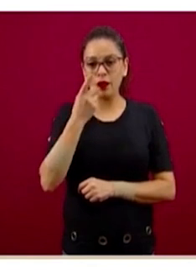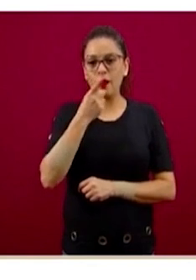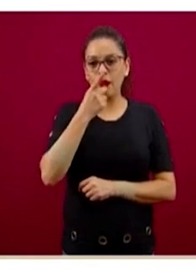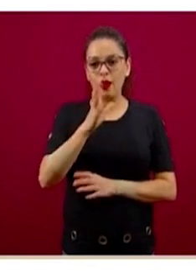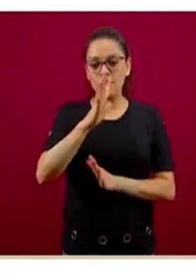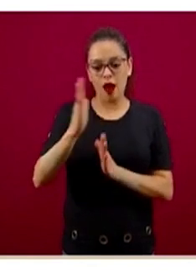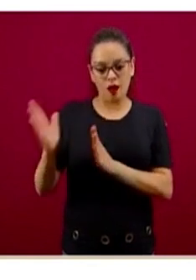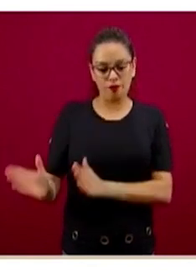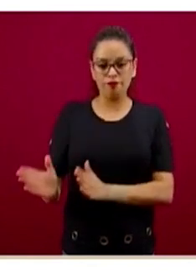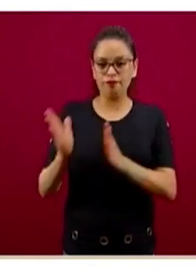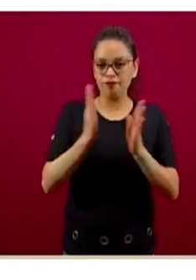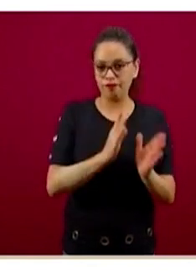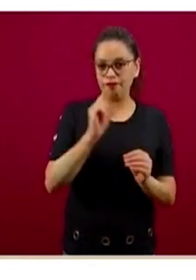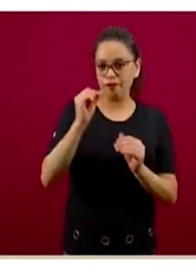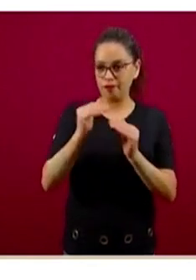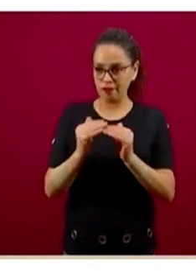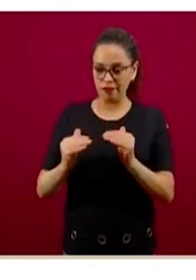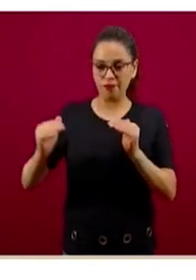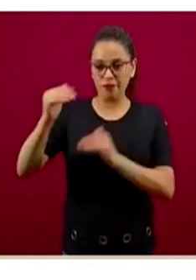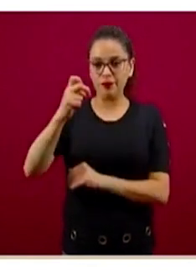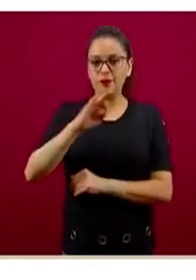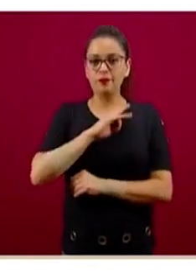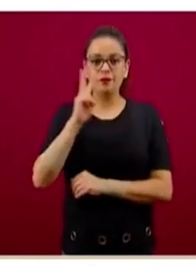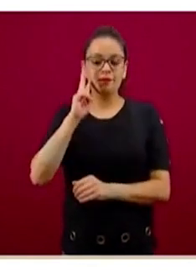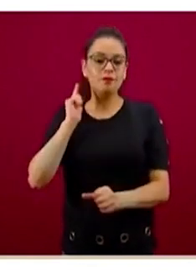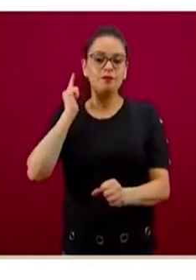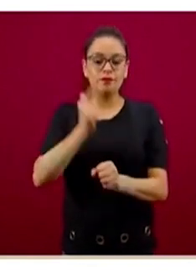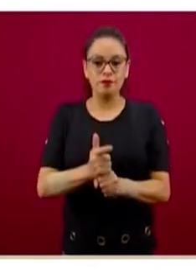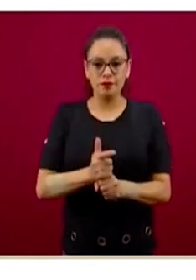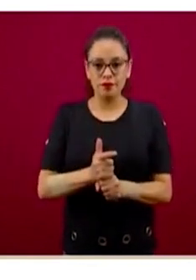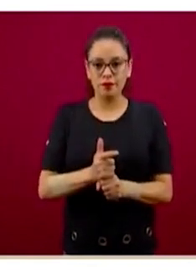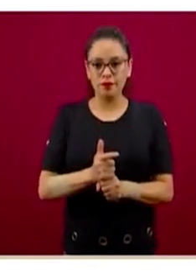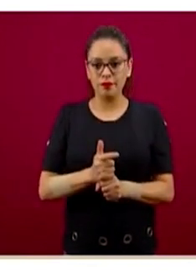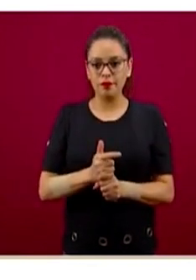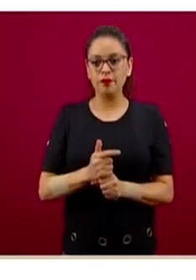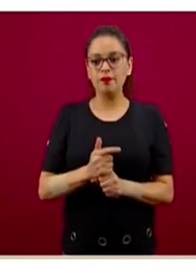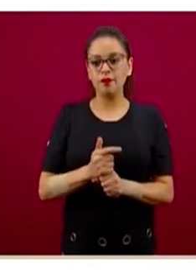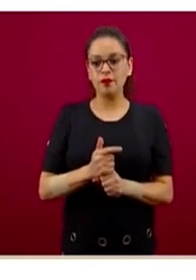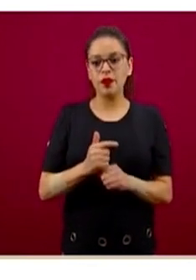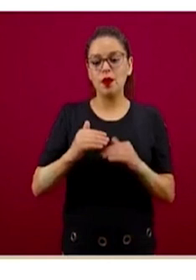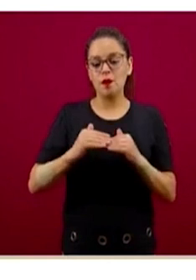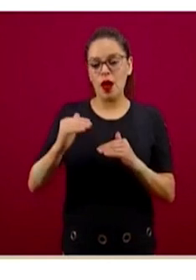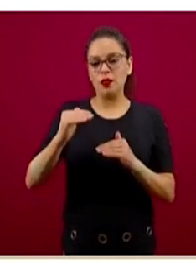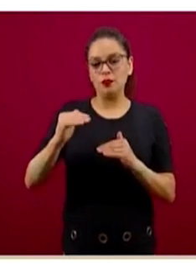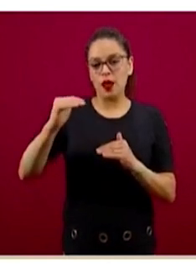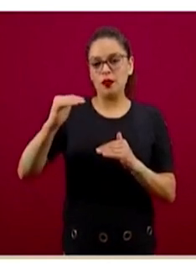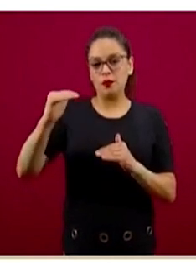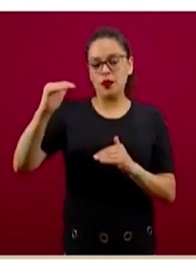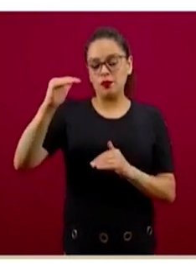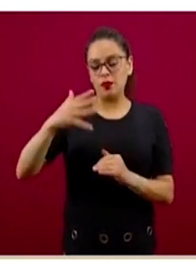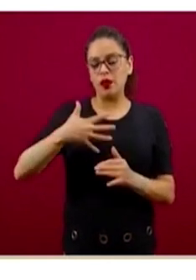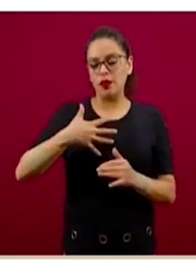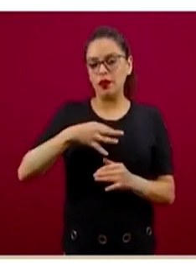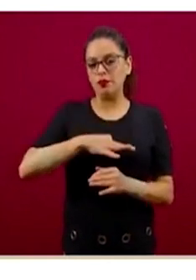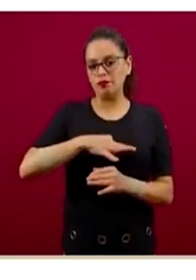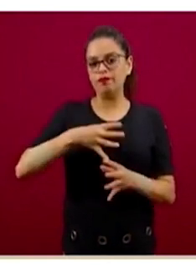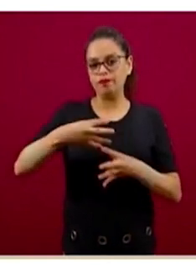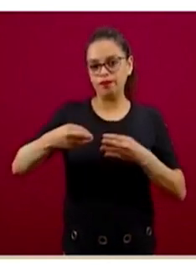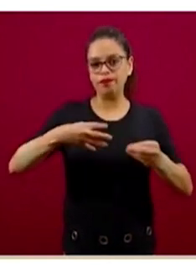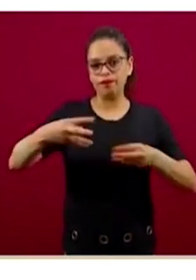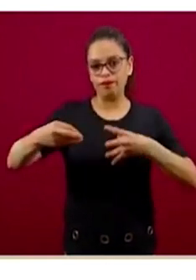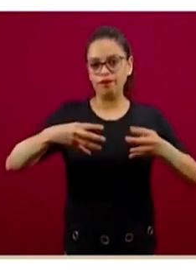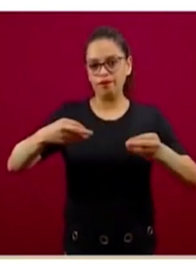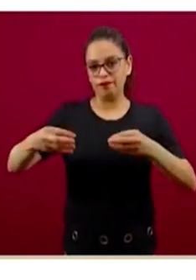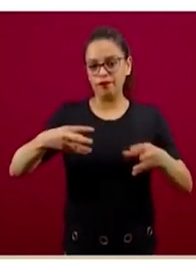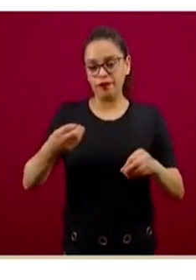lo cual lógicamente refleja la ascendencia que está teniendo la transmisión y la carga de enfermedad en cada una